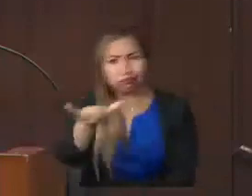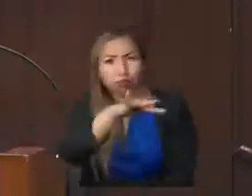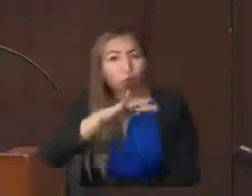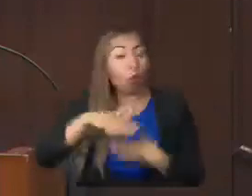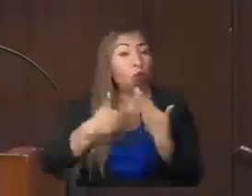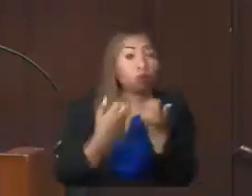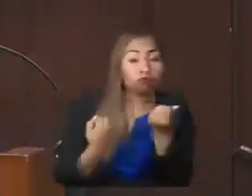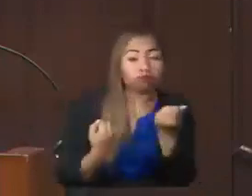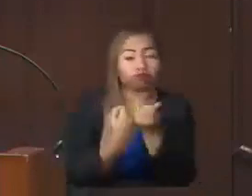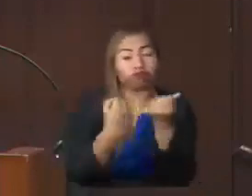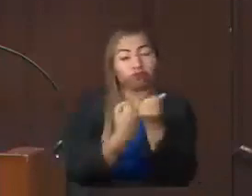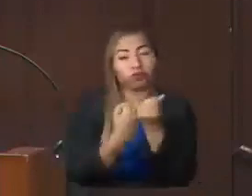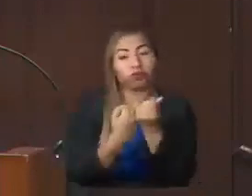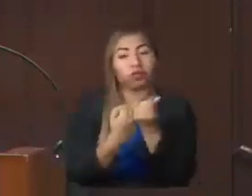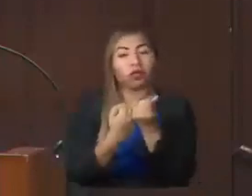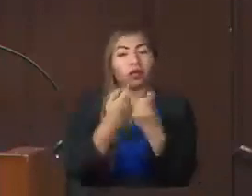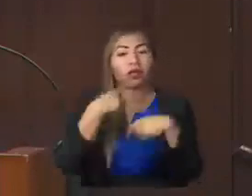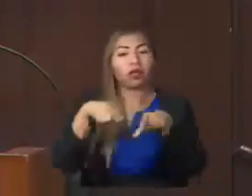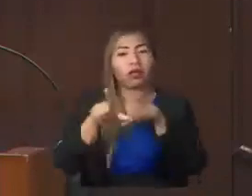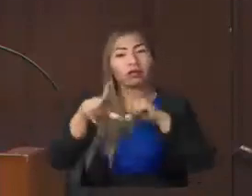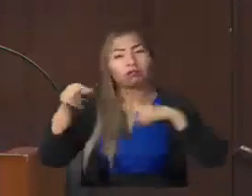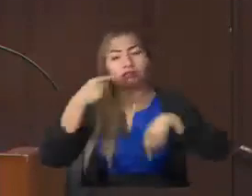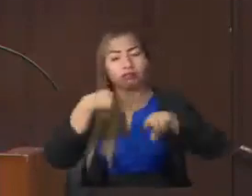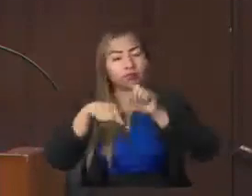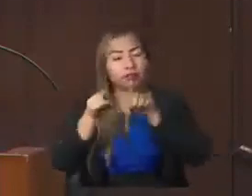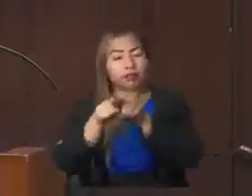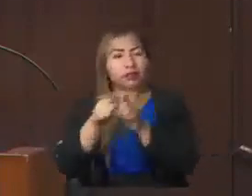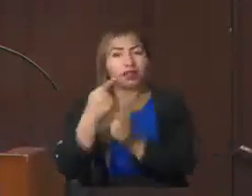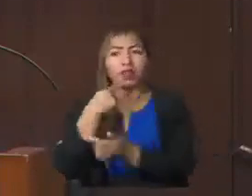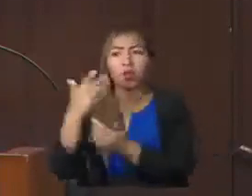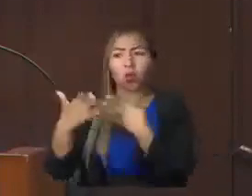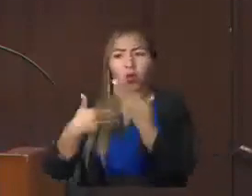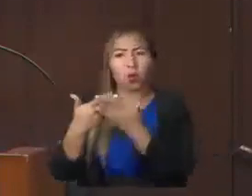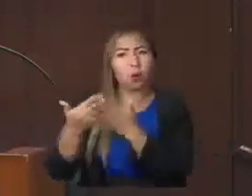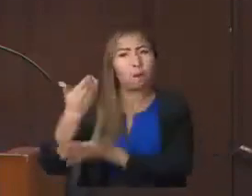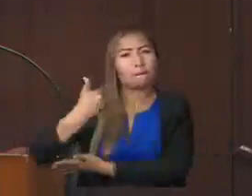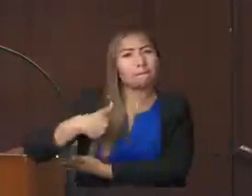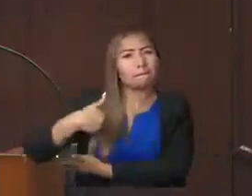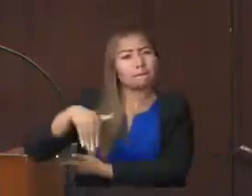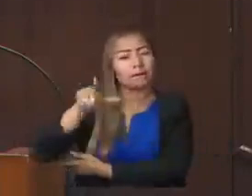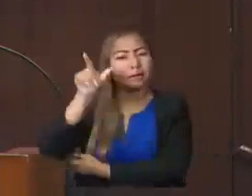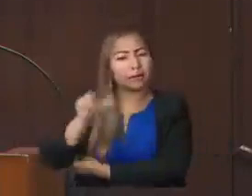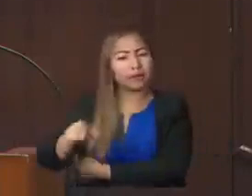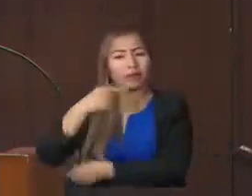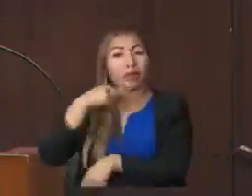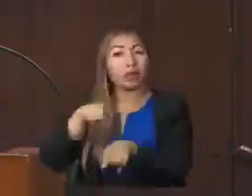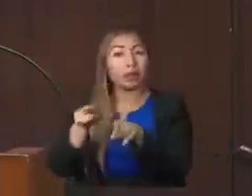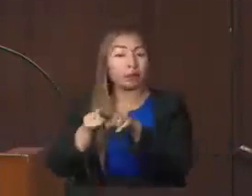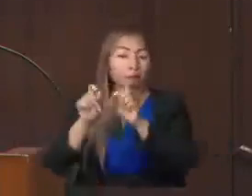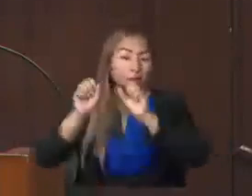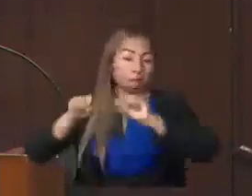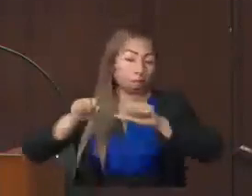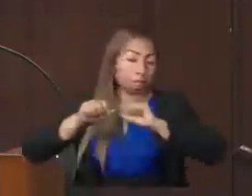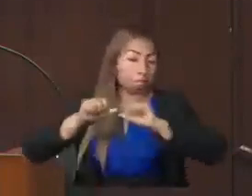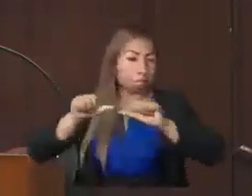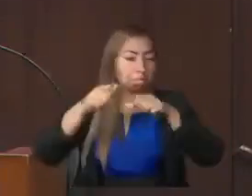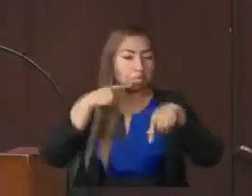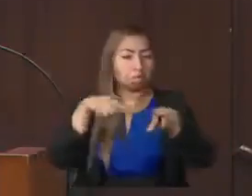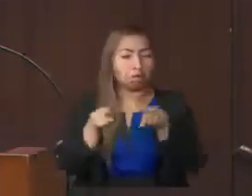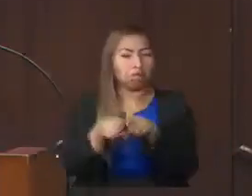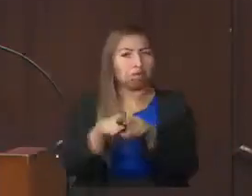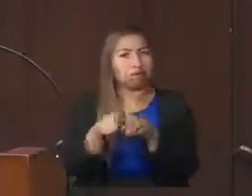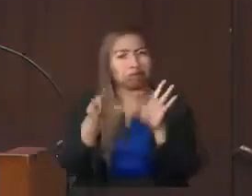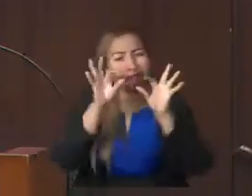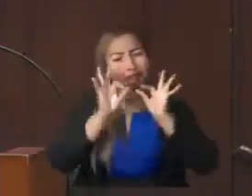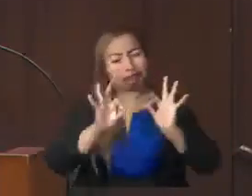El lenguaje que el hombre de a pie necesita escuchar para incorporarse al camino que les permitió ser tomado en cuenta y que